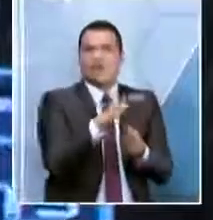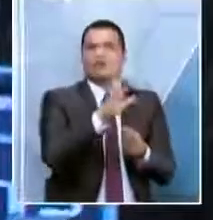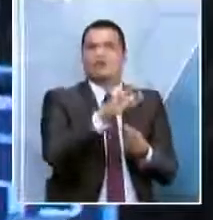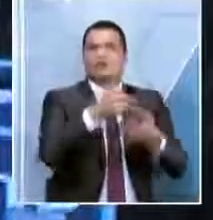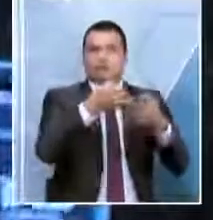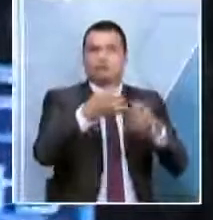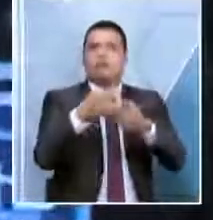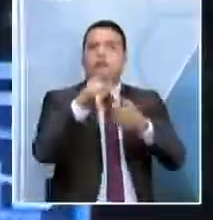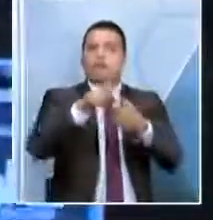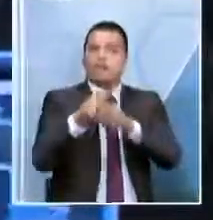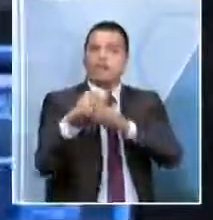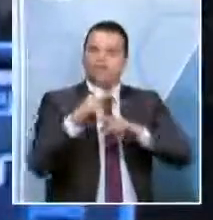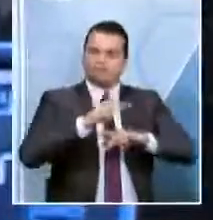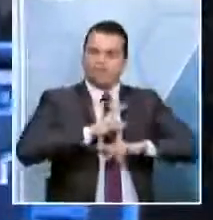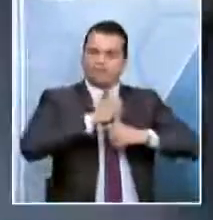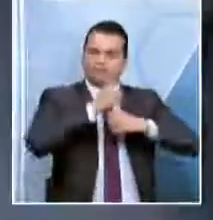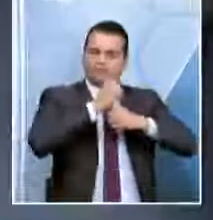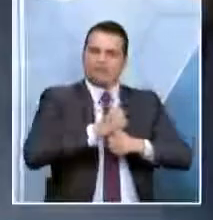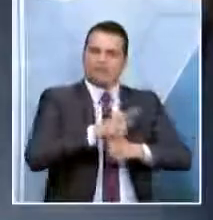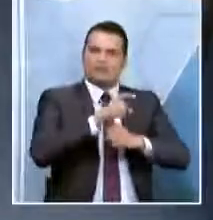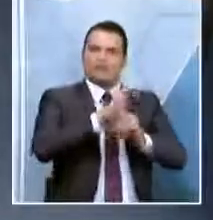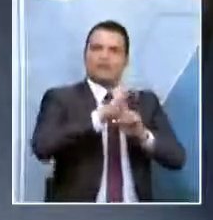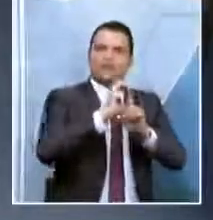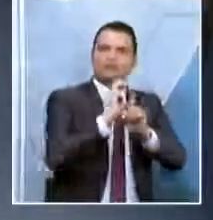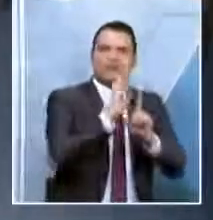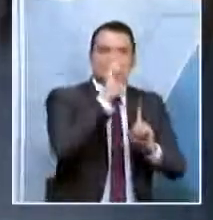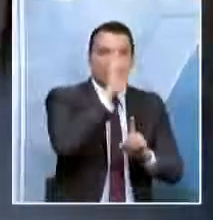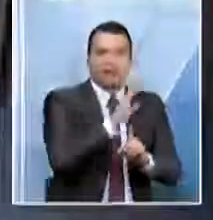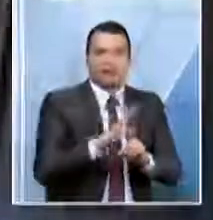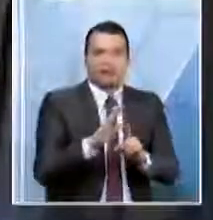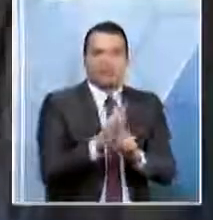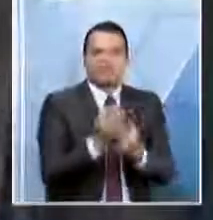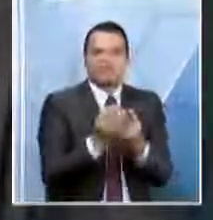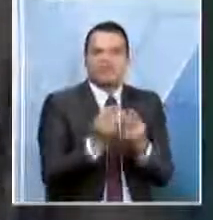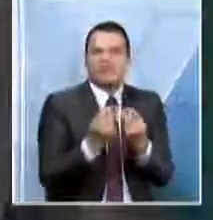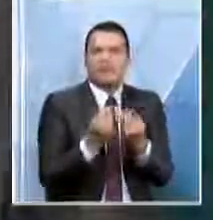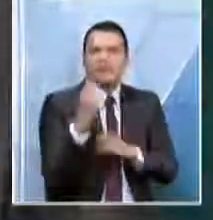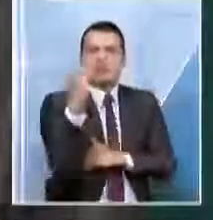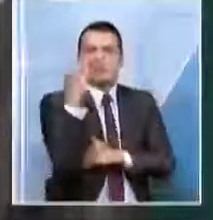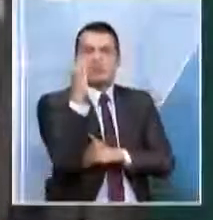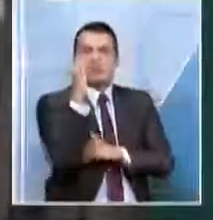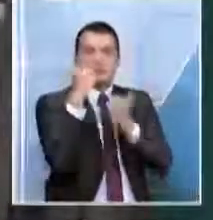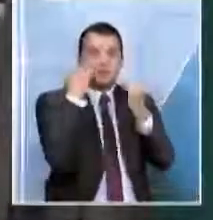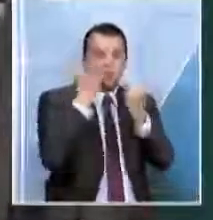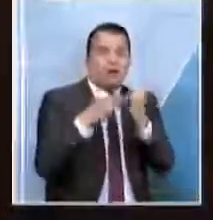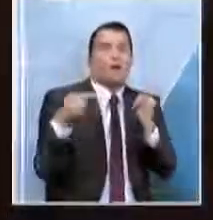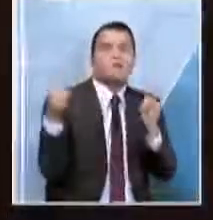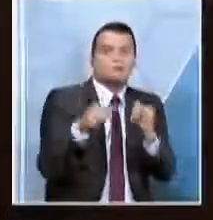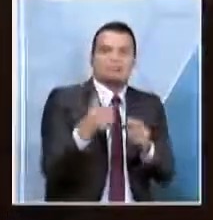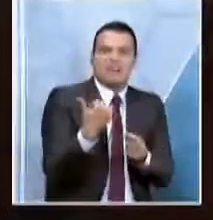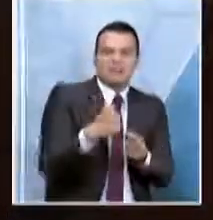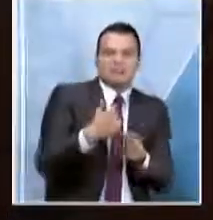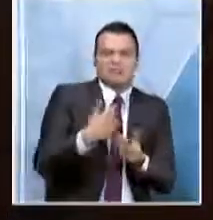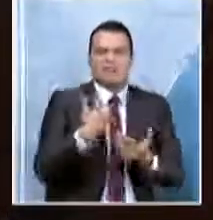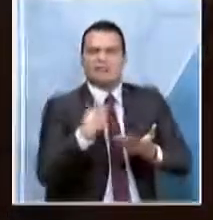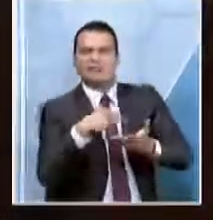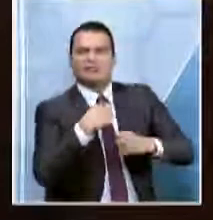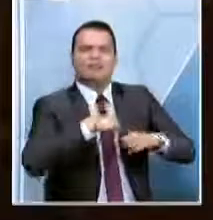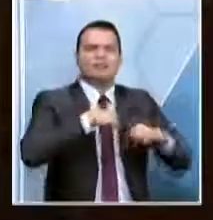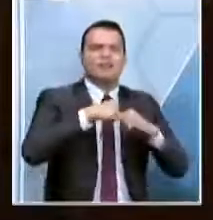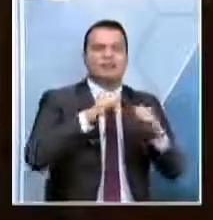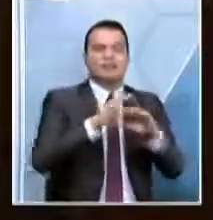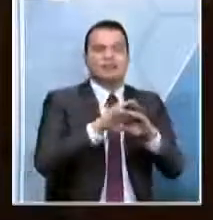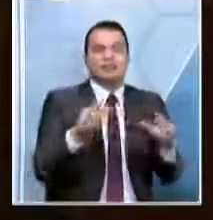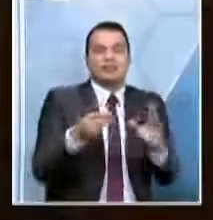nación, por lo que ahora podrá llevarse la salsa como identidad colombiana. Estamos muy contentos porque ese es reconocimiento a toda una